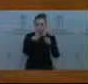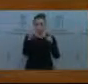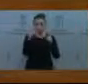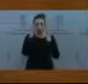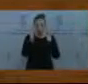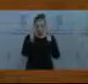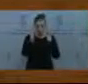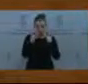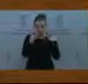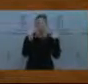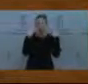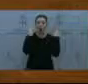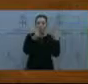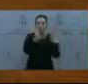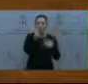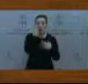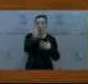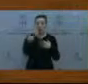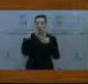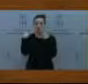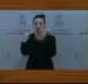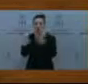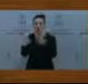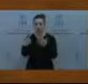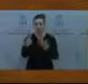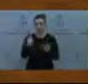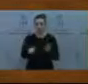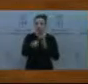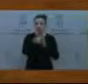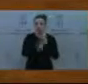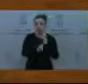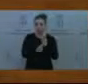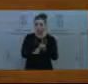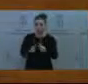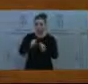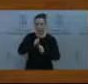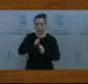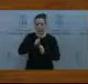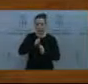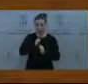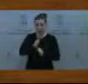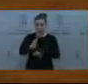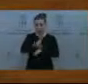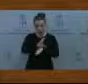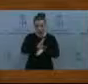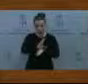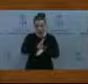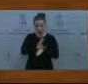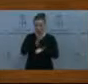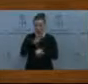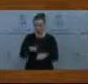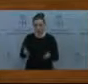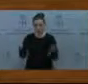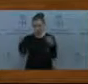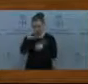816, según los datos facilitados por el siempre consejero ausente de Educación, nos